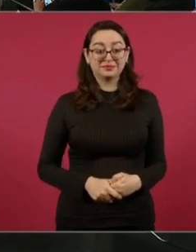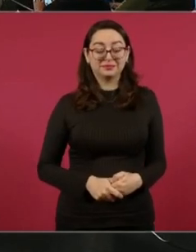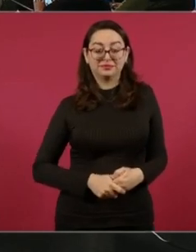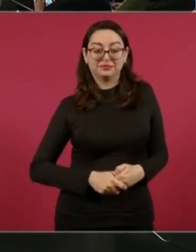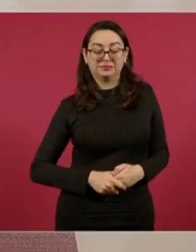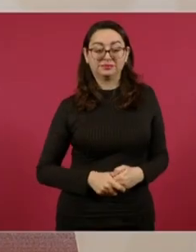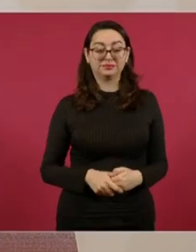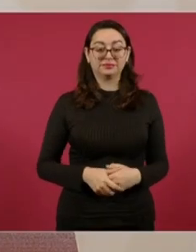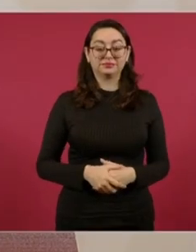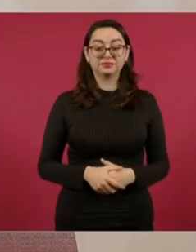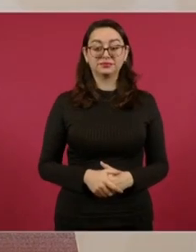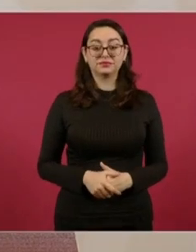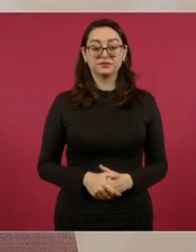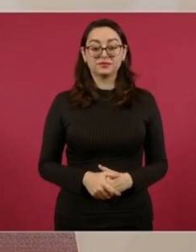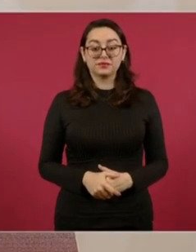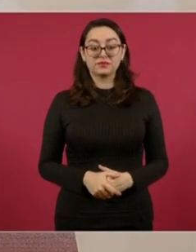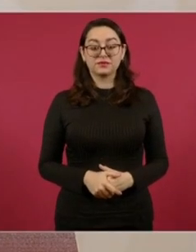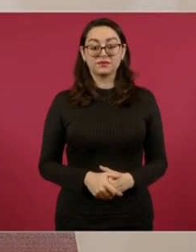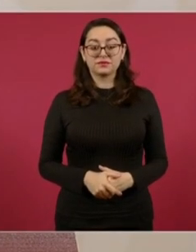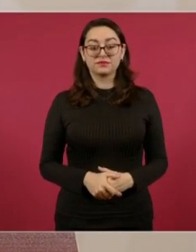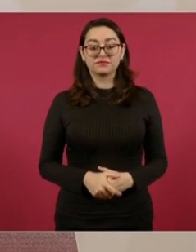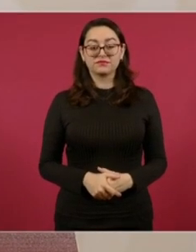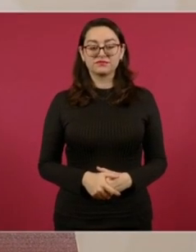Sí, me imagino que es nada más